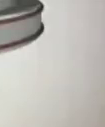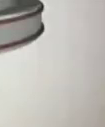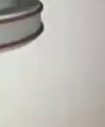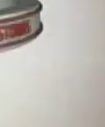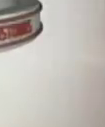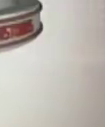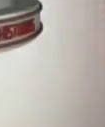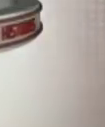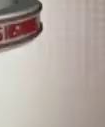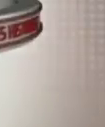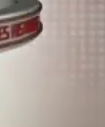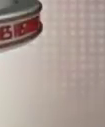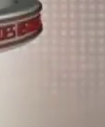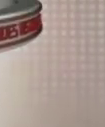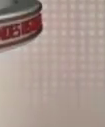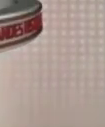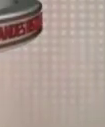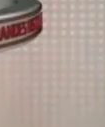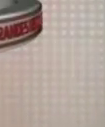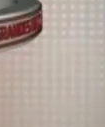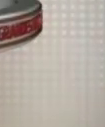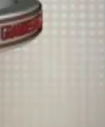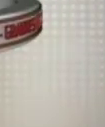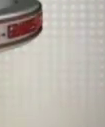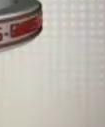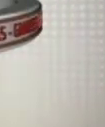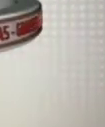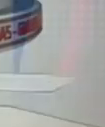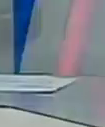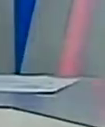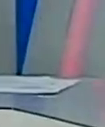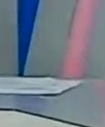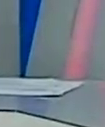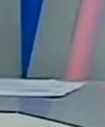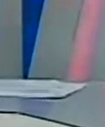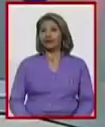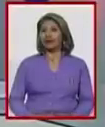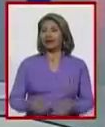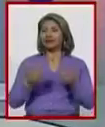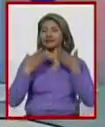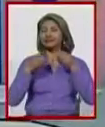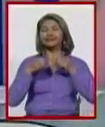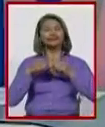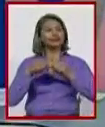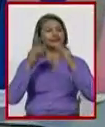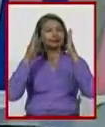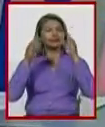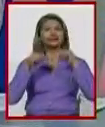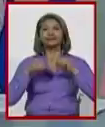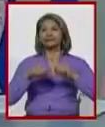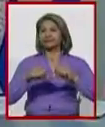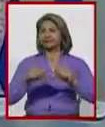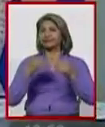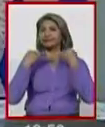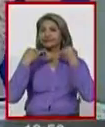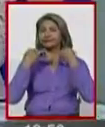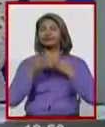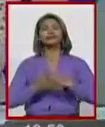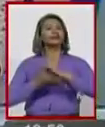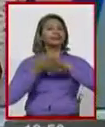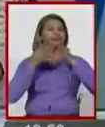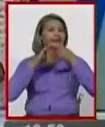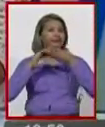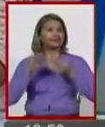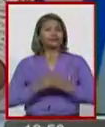sobrevivir. Muchísimas gracias. gracias por su preferencia. Continuamos con la información